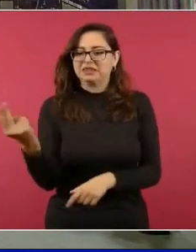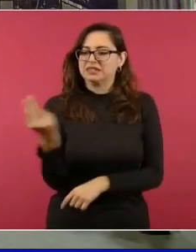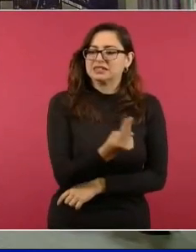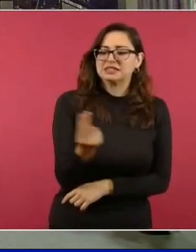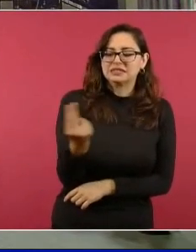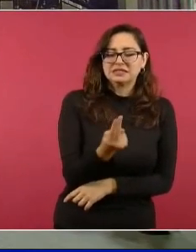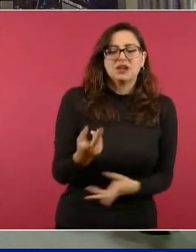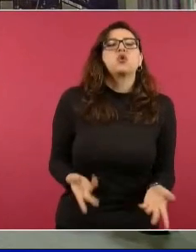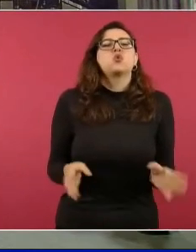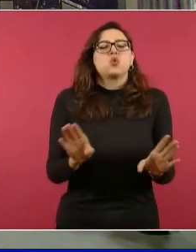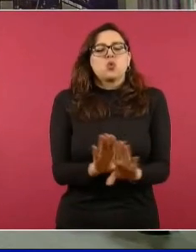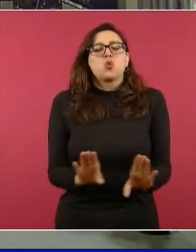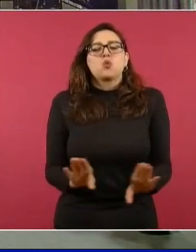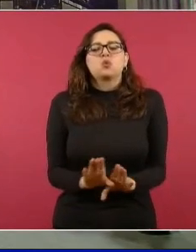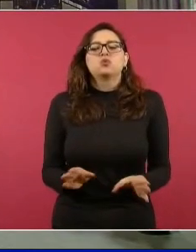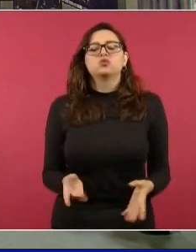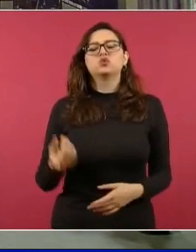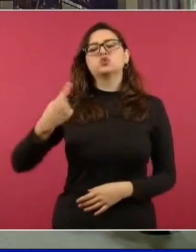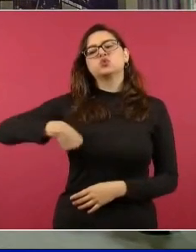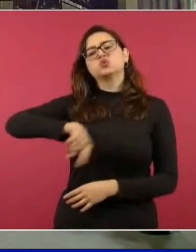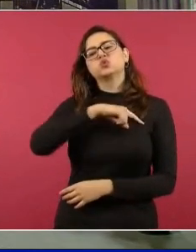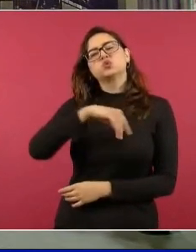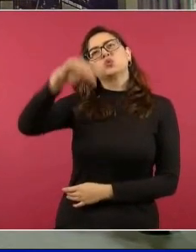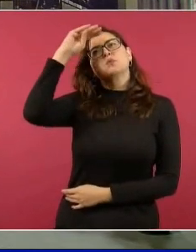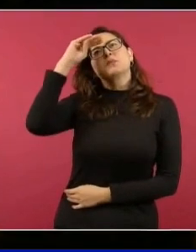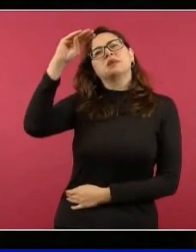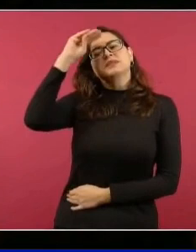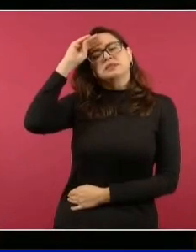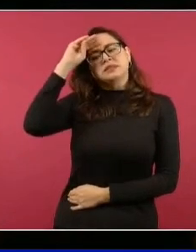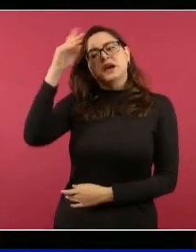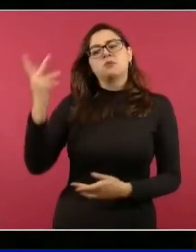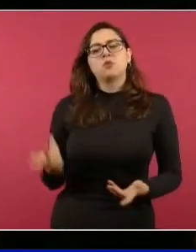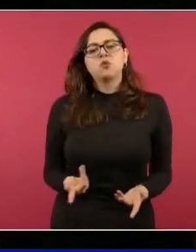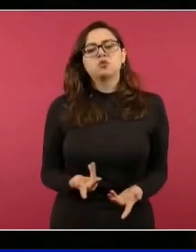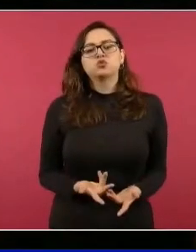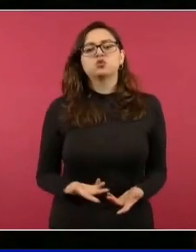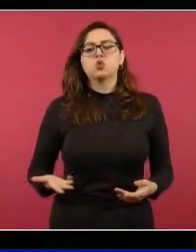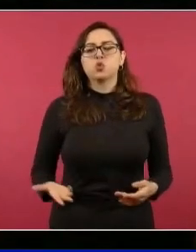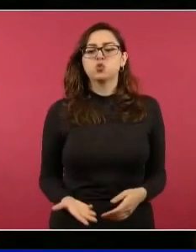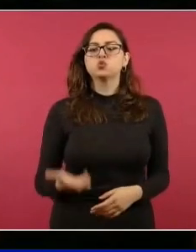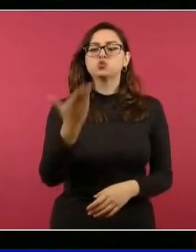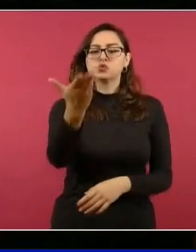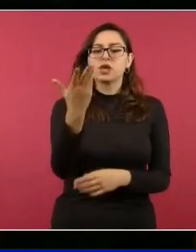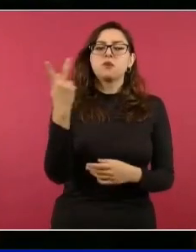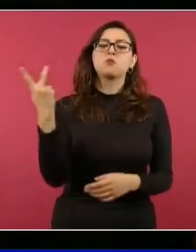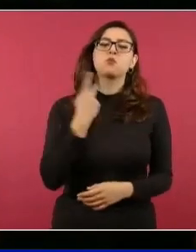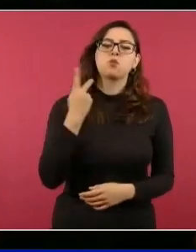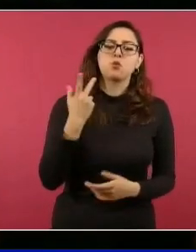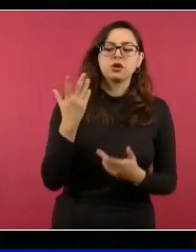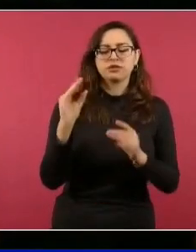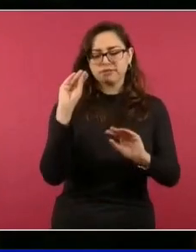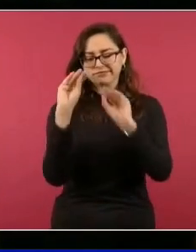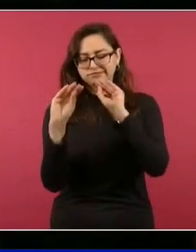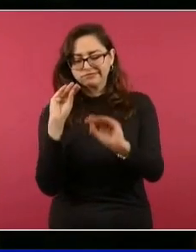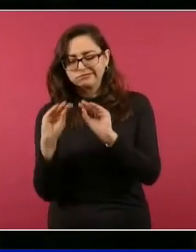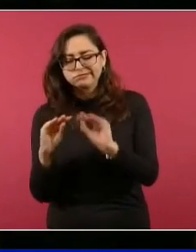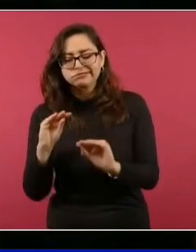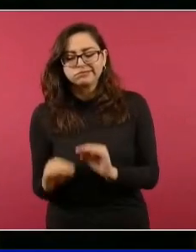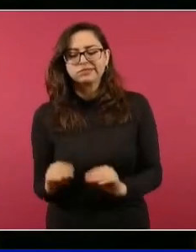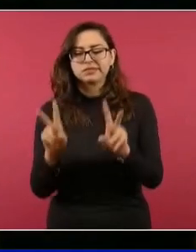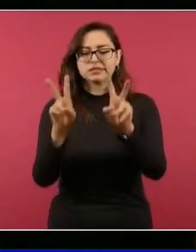Y nosotros hemos contemplado que las políticas públicas que ustedes están implementando para el tema de atender